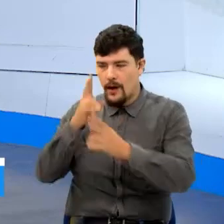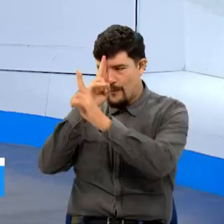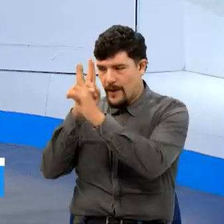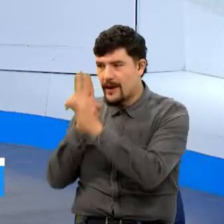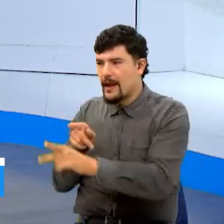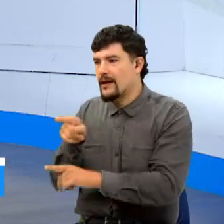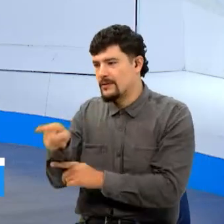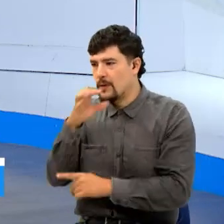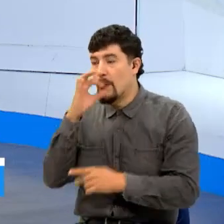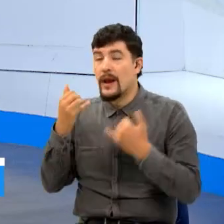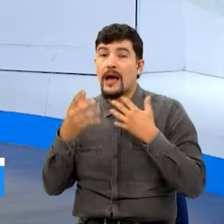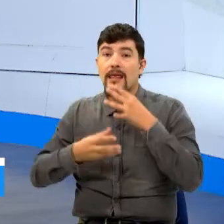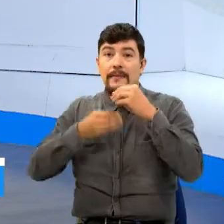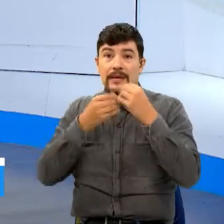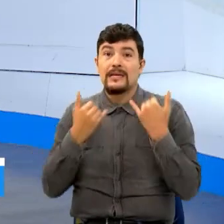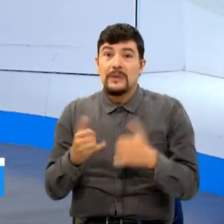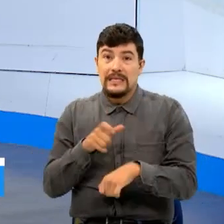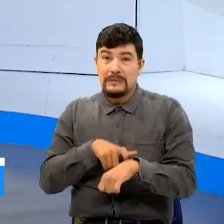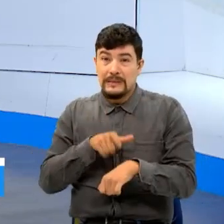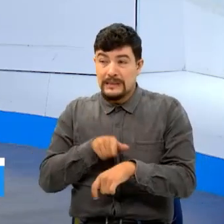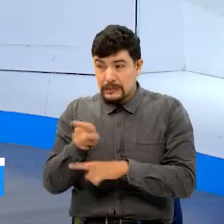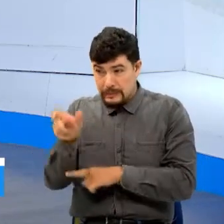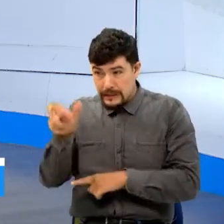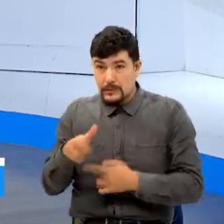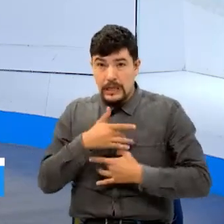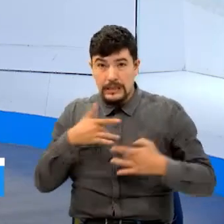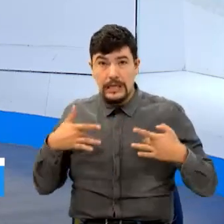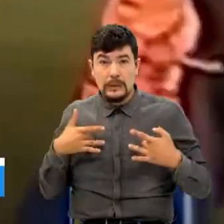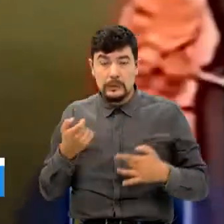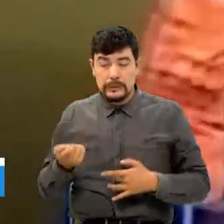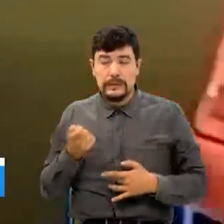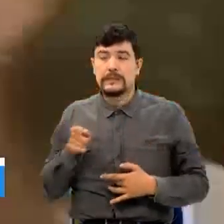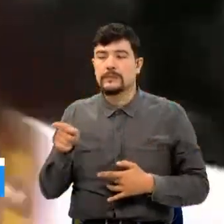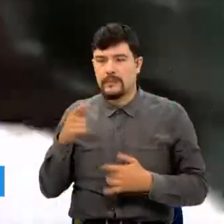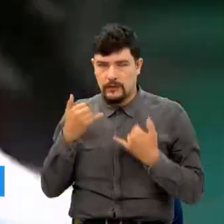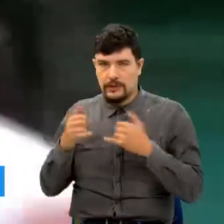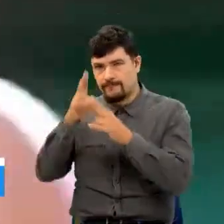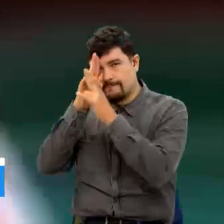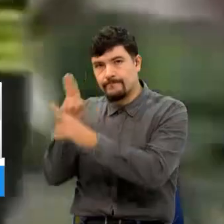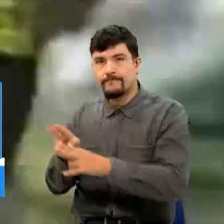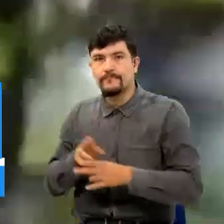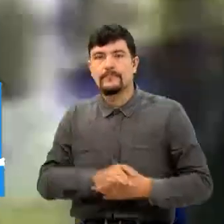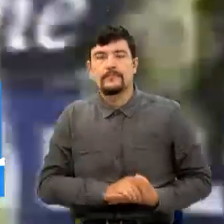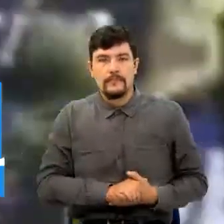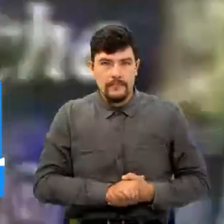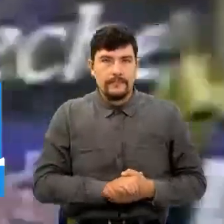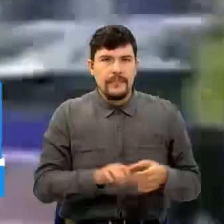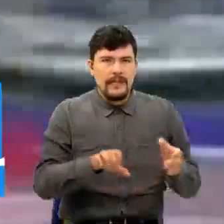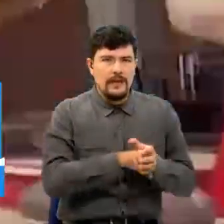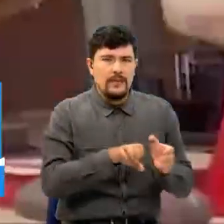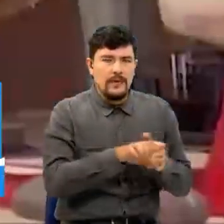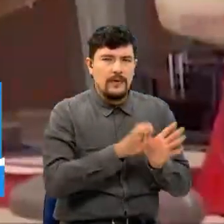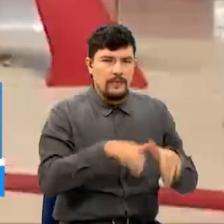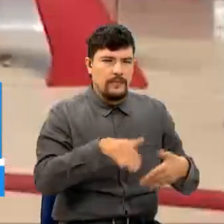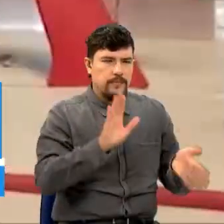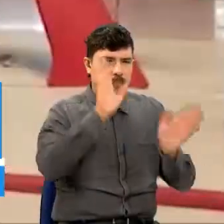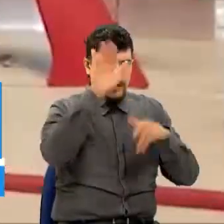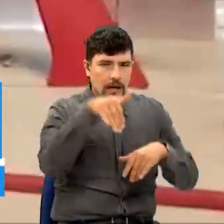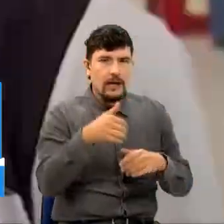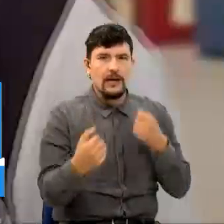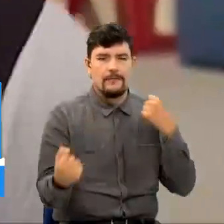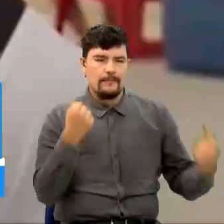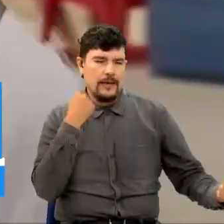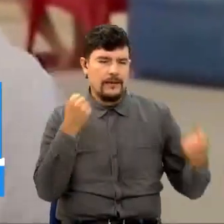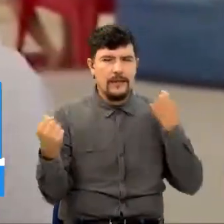un momento difícil en su salud. El Cúcuta Deportivo, Fabiola Zuluaga, el equipo de baloncesto y la gimnasia le